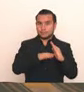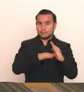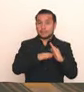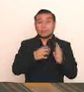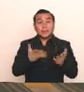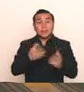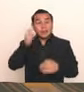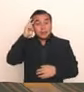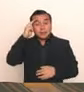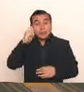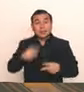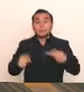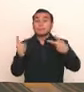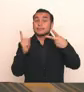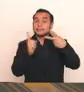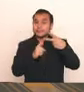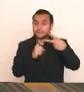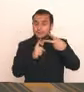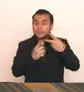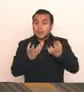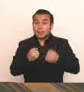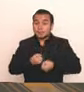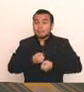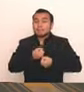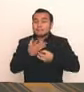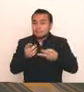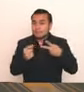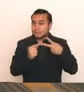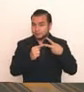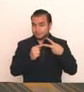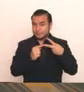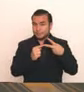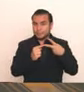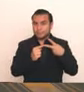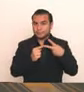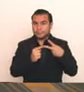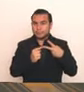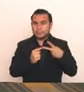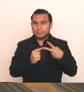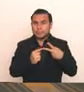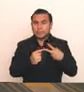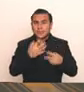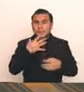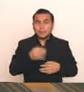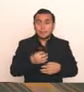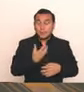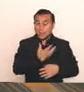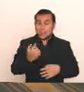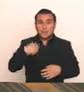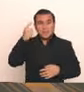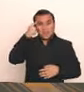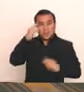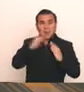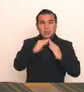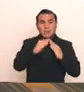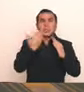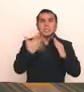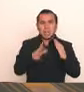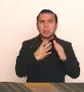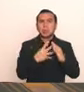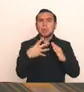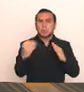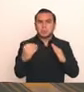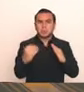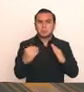este es el segundo punto que quiero compartir con ustedes muchos dicen que tenemos que salir ya porque él viviendo para